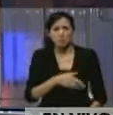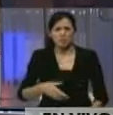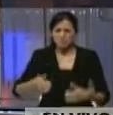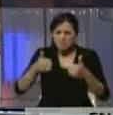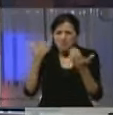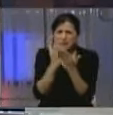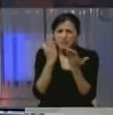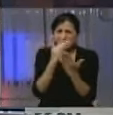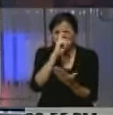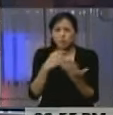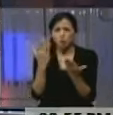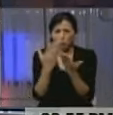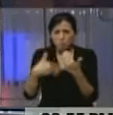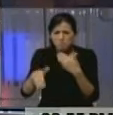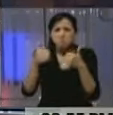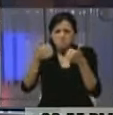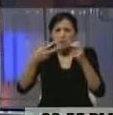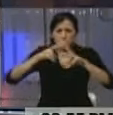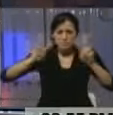útil, productivo?